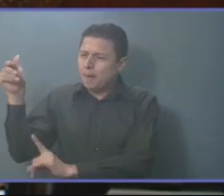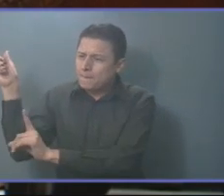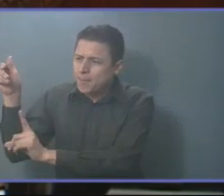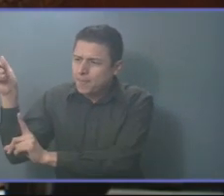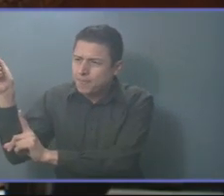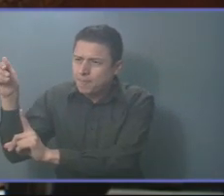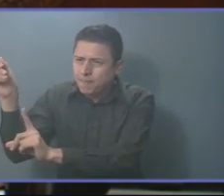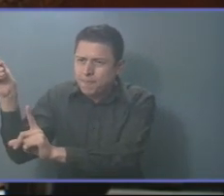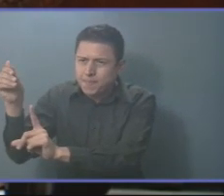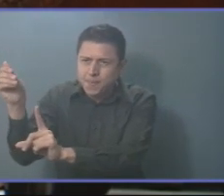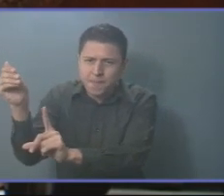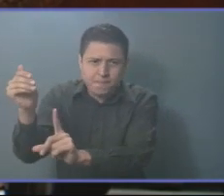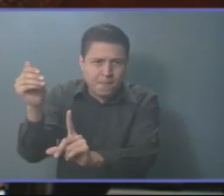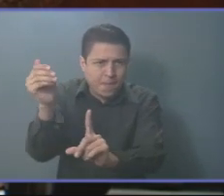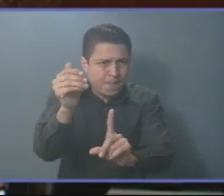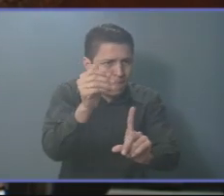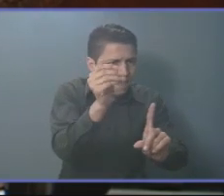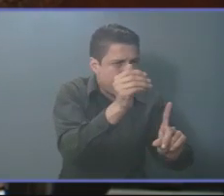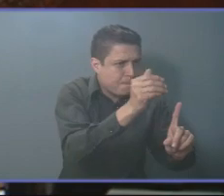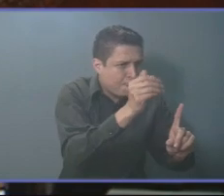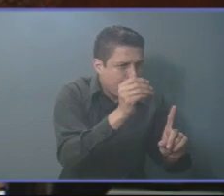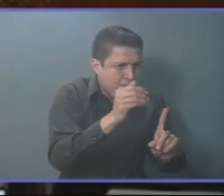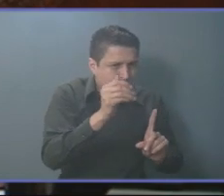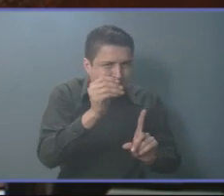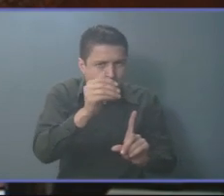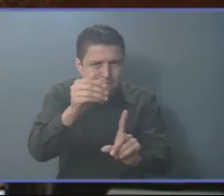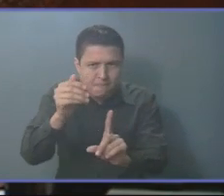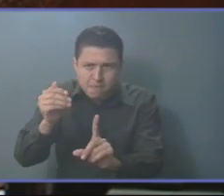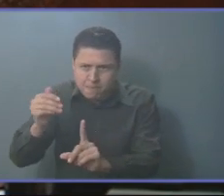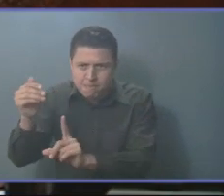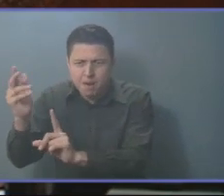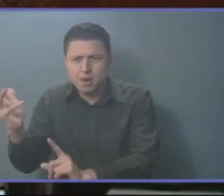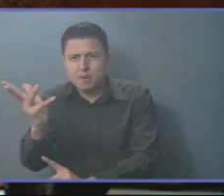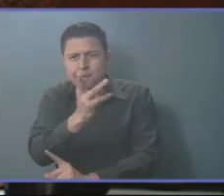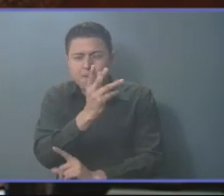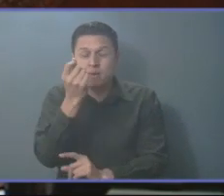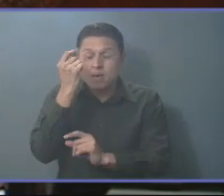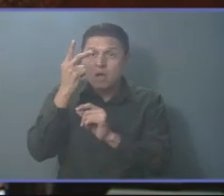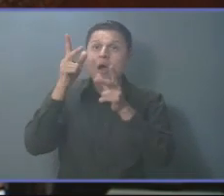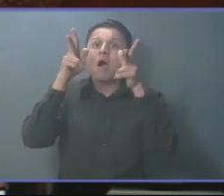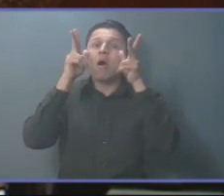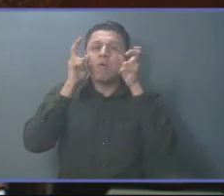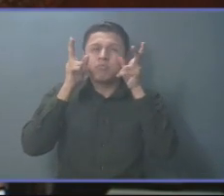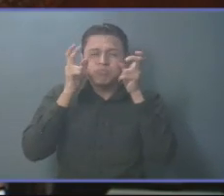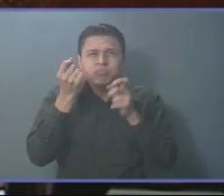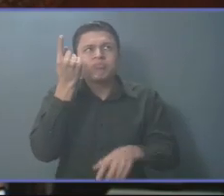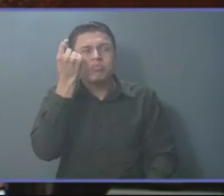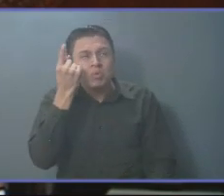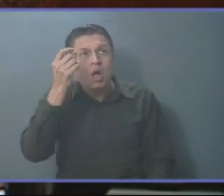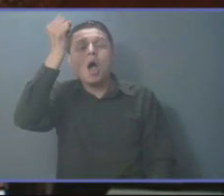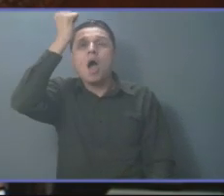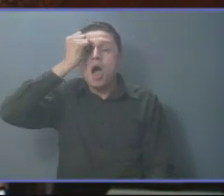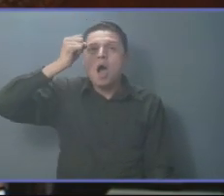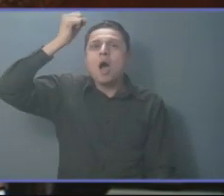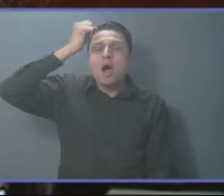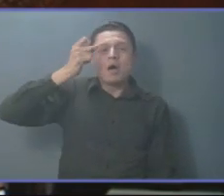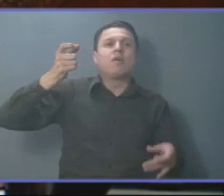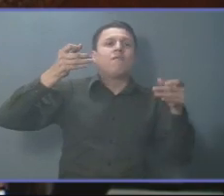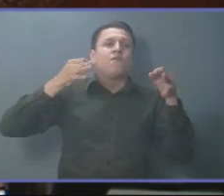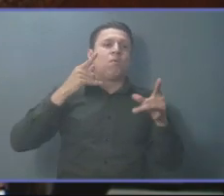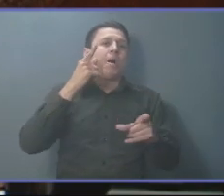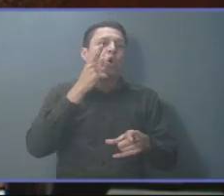contenedores cerrados para la eliminación higiénica por parte del empleador de esos materiales. Romanos